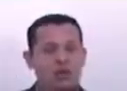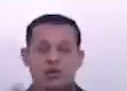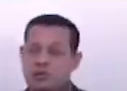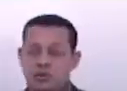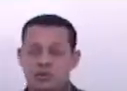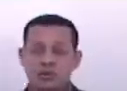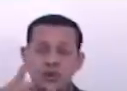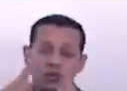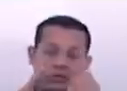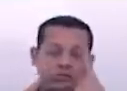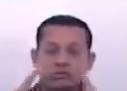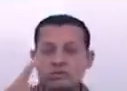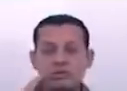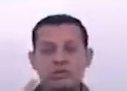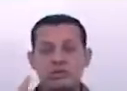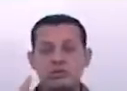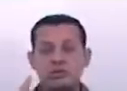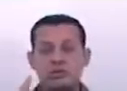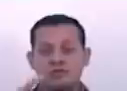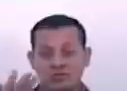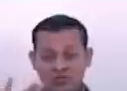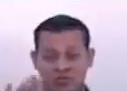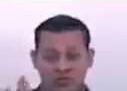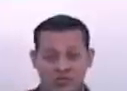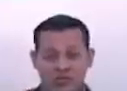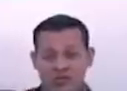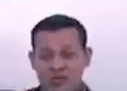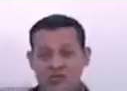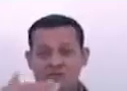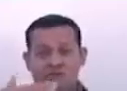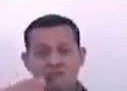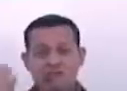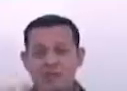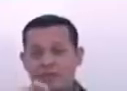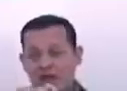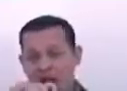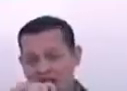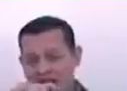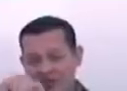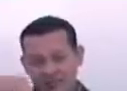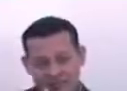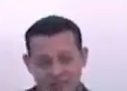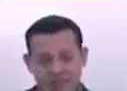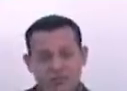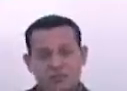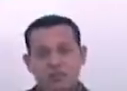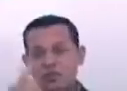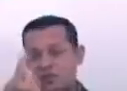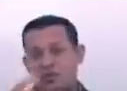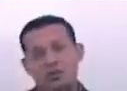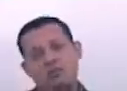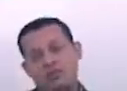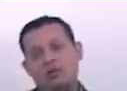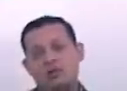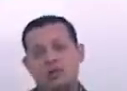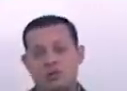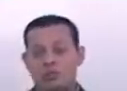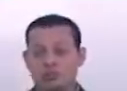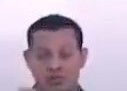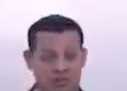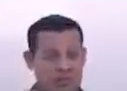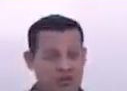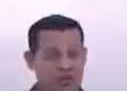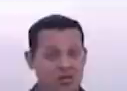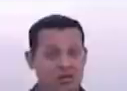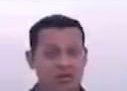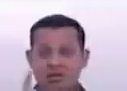tenido que llorar en barrios, en comunidades muy pobres, a sus muertos. No se habla en